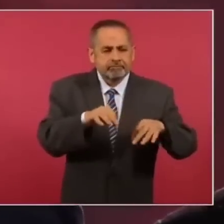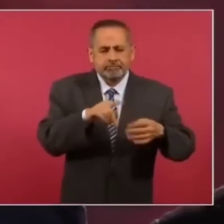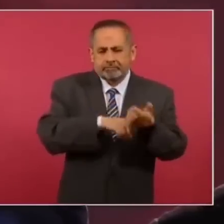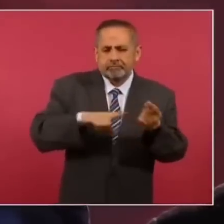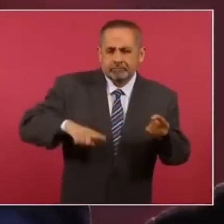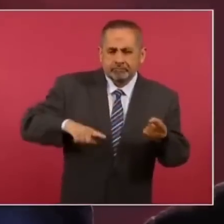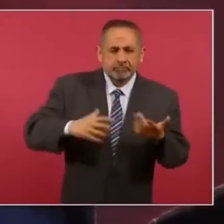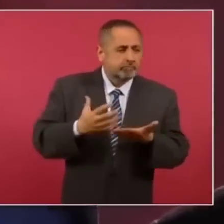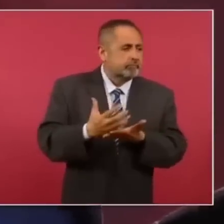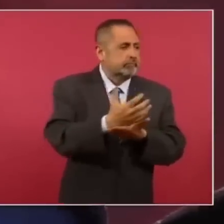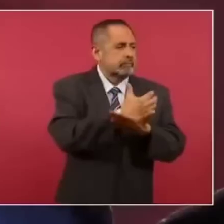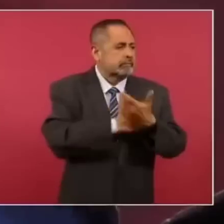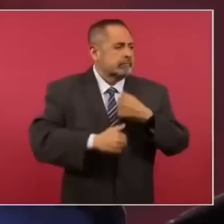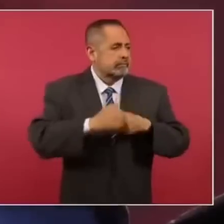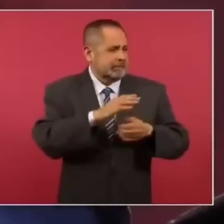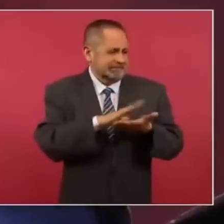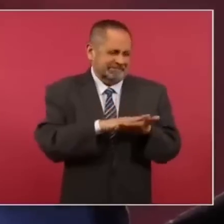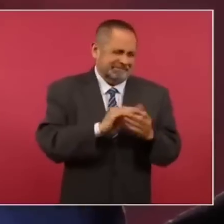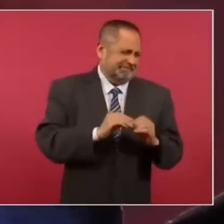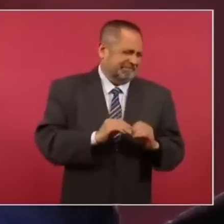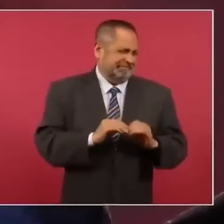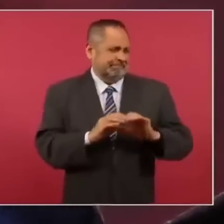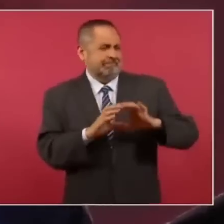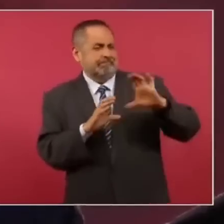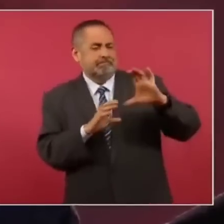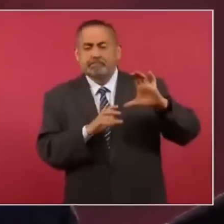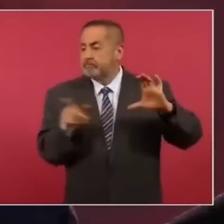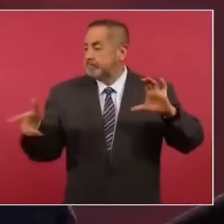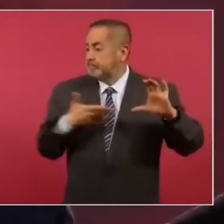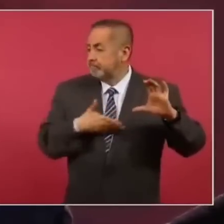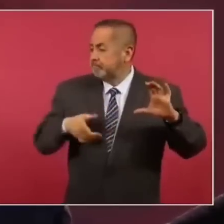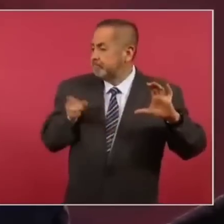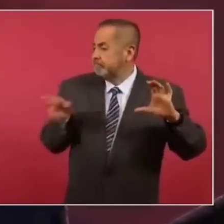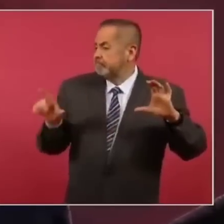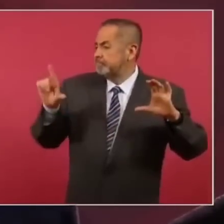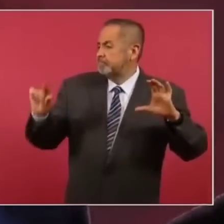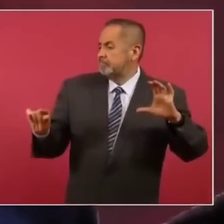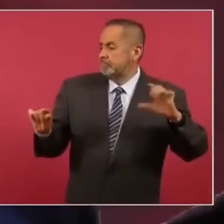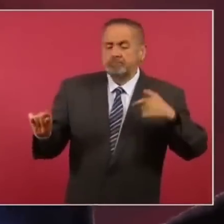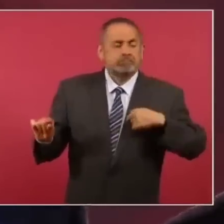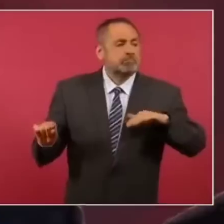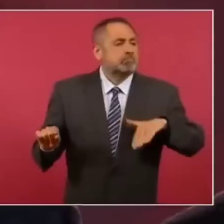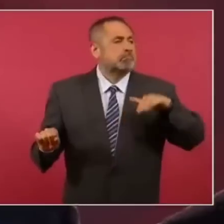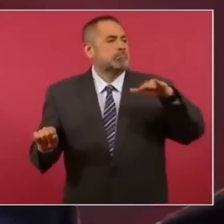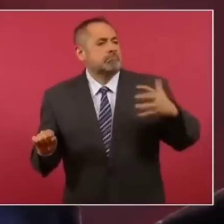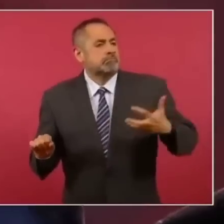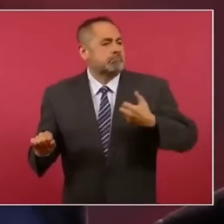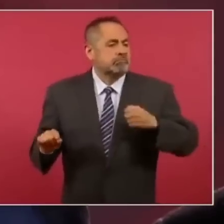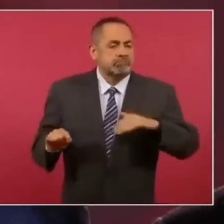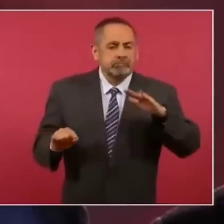pudiese ganar más que el presidente de la República. ¿Qué sucedió